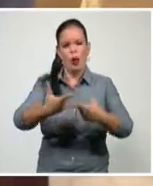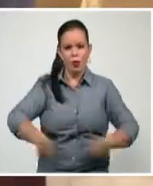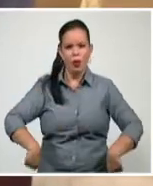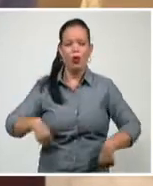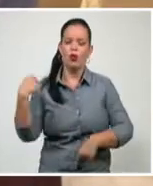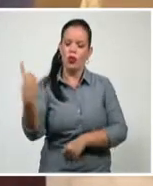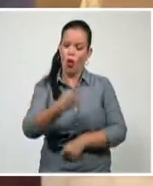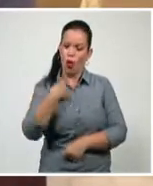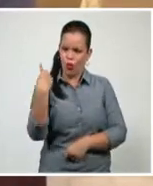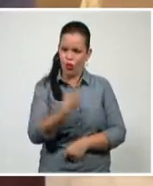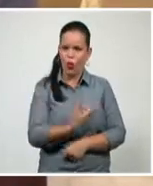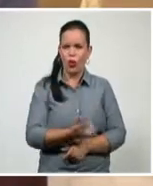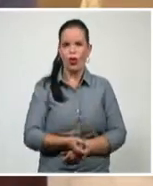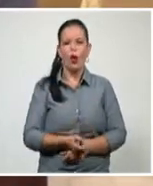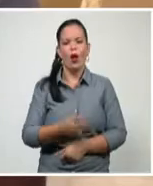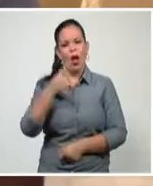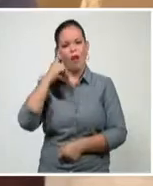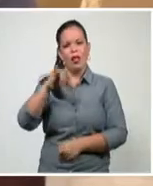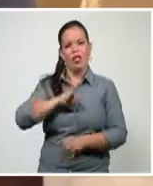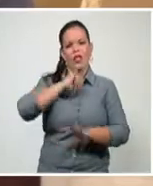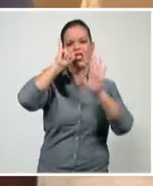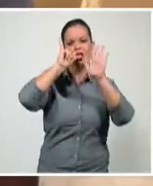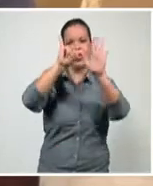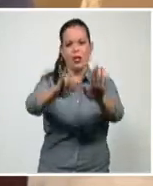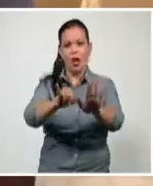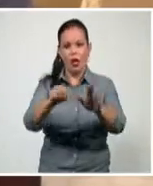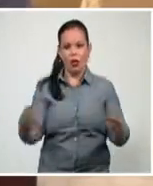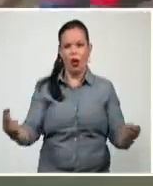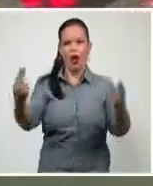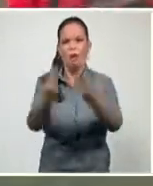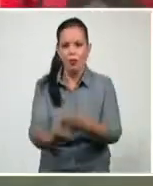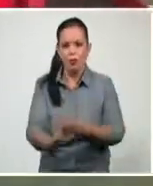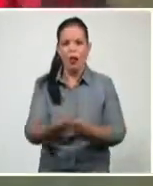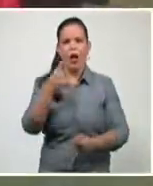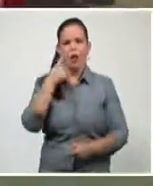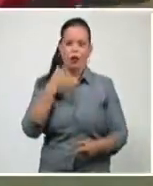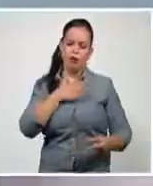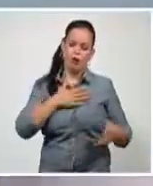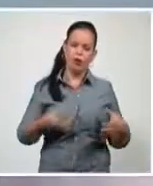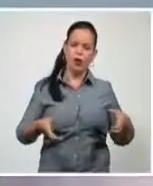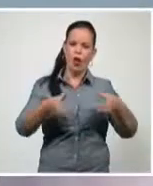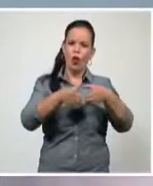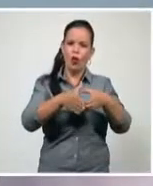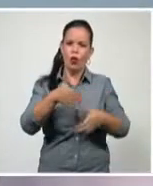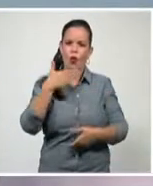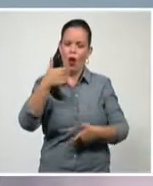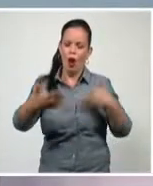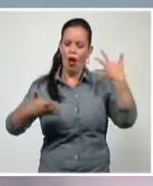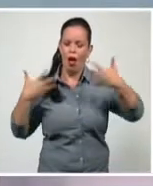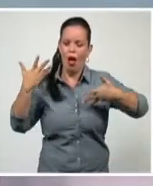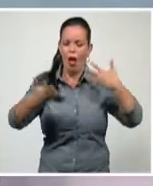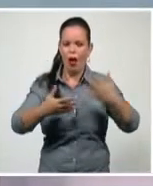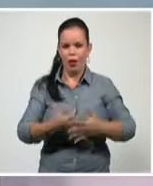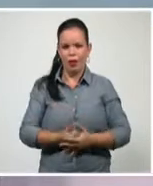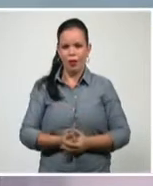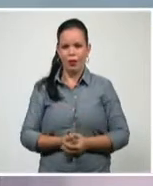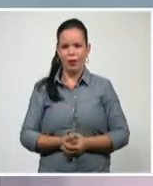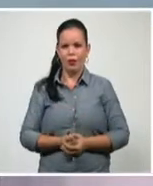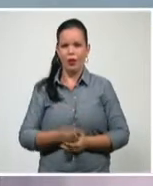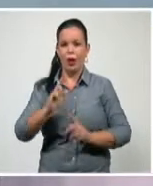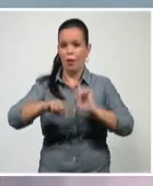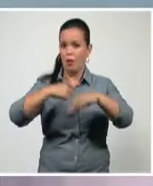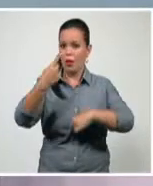todo a partir de sexto juego. Sabemos que el equipo está con buen ánimo y tenemos que aprovecharle esa oportunidad. Mañana será día de descanso y